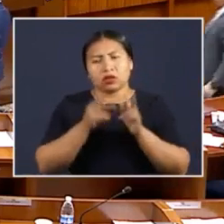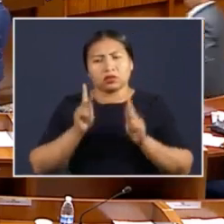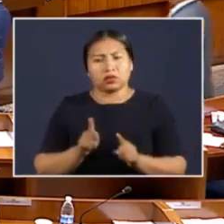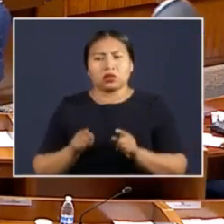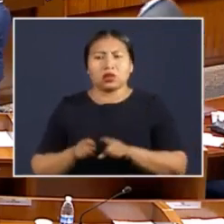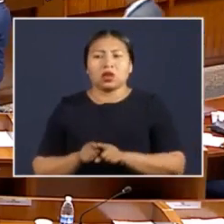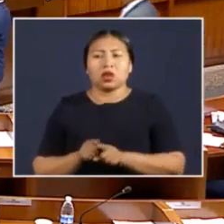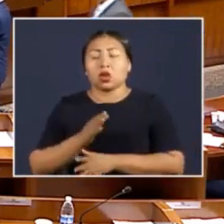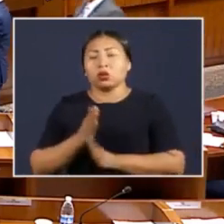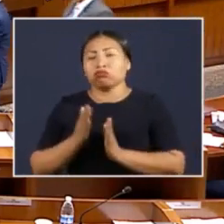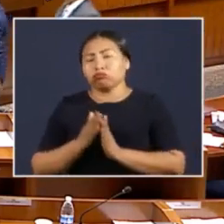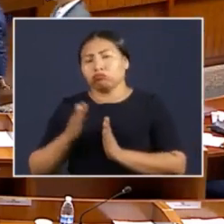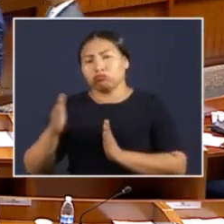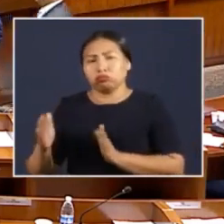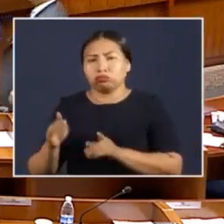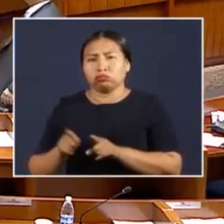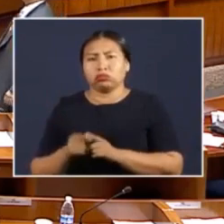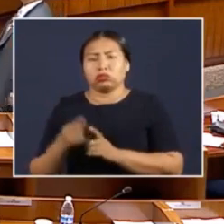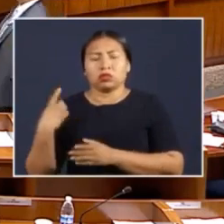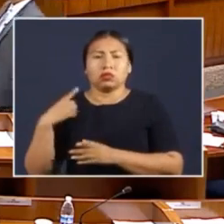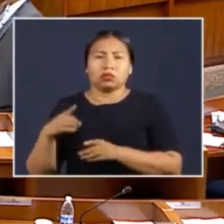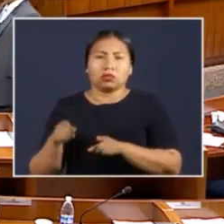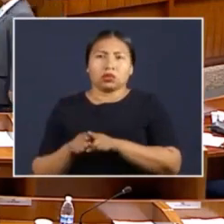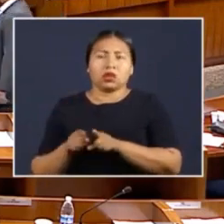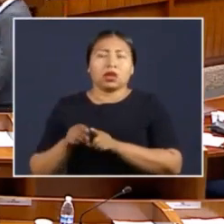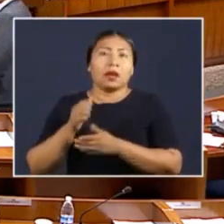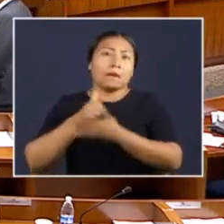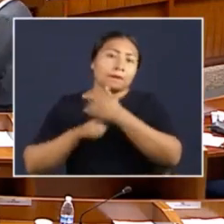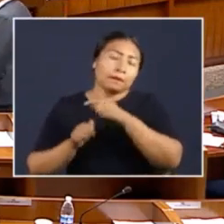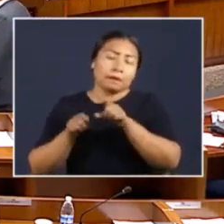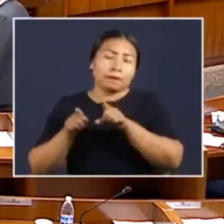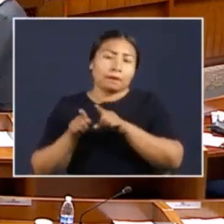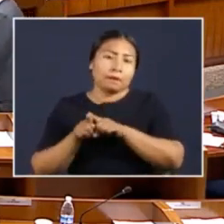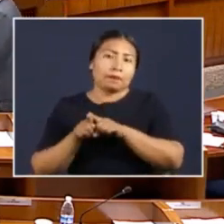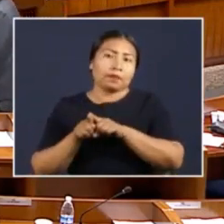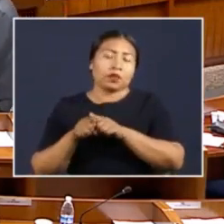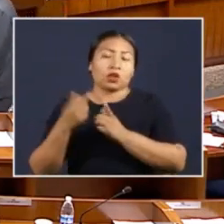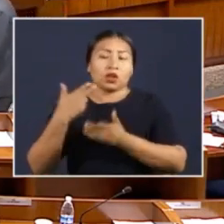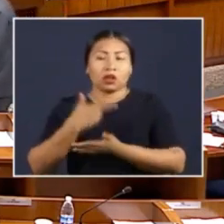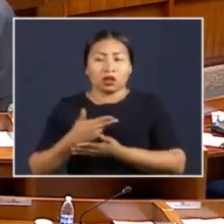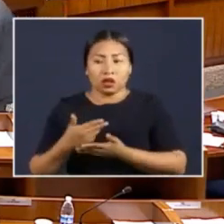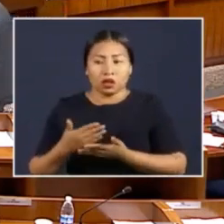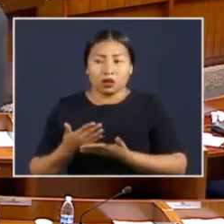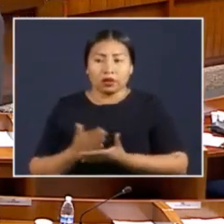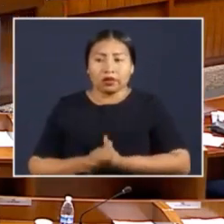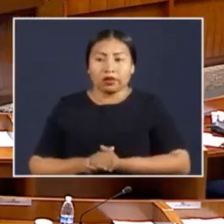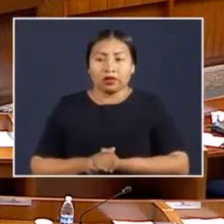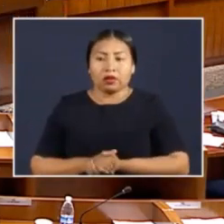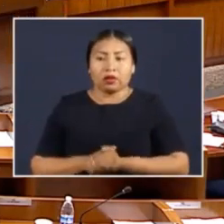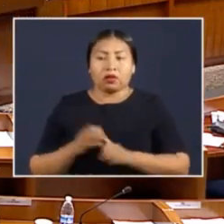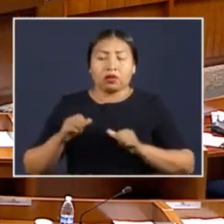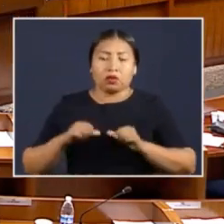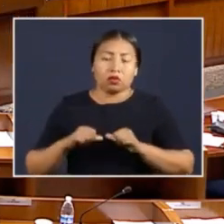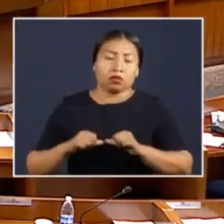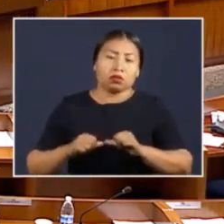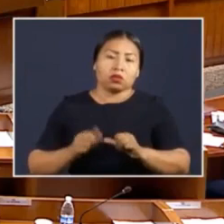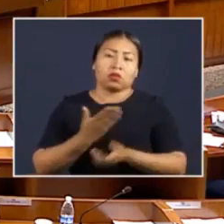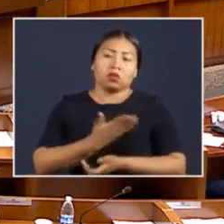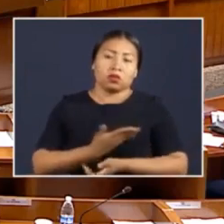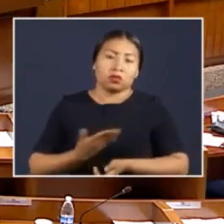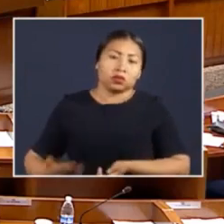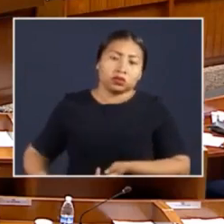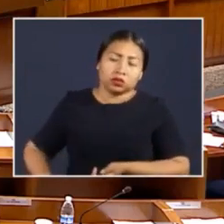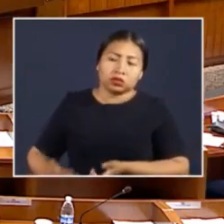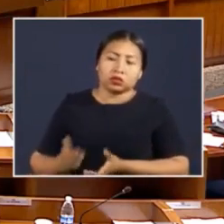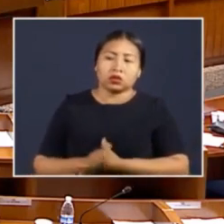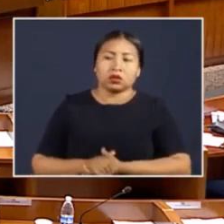a la separación de dirección de agencia de seguridad privada y temas de armas continuamos con el presente de la asamblea nacional pero él acaba de crear un breve